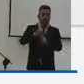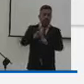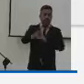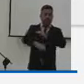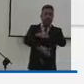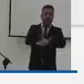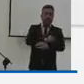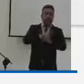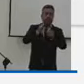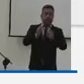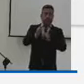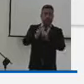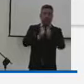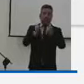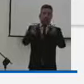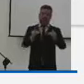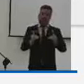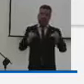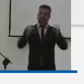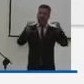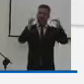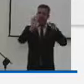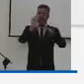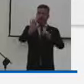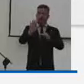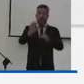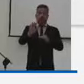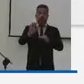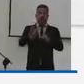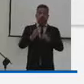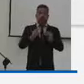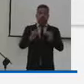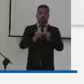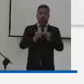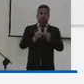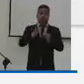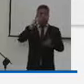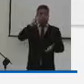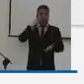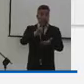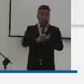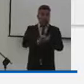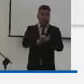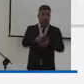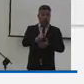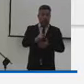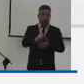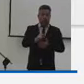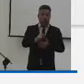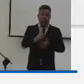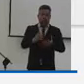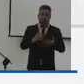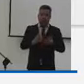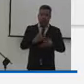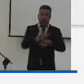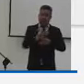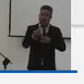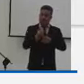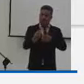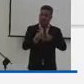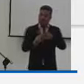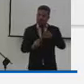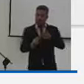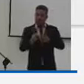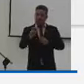ministro respecto al deporte de alto rendimiento y yo creo que lograr que el oficio de deportista de